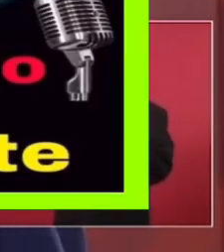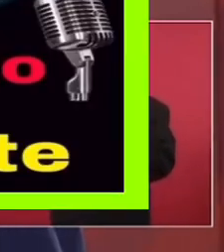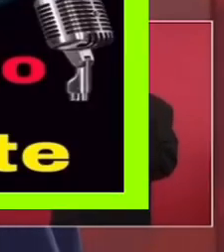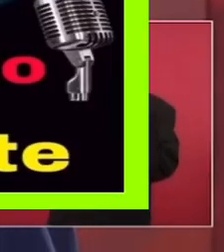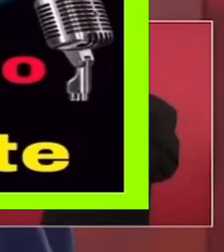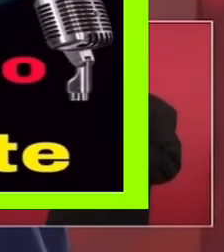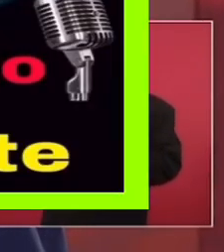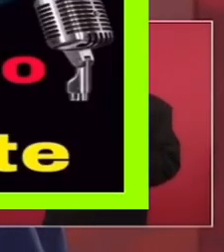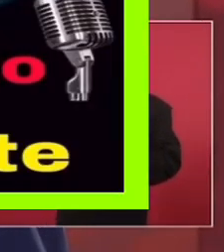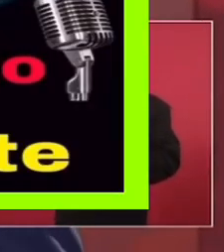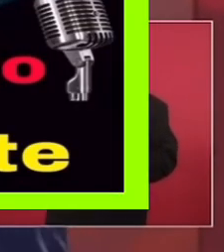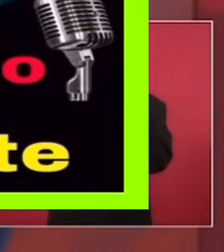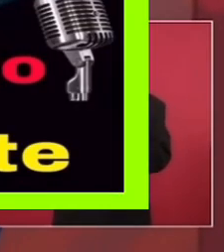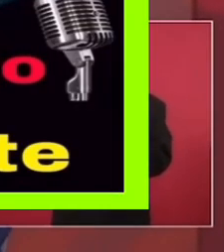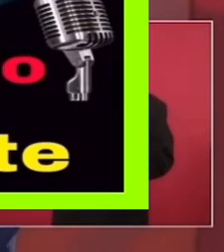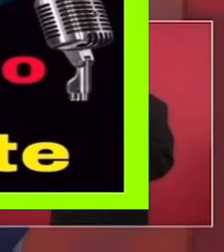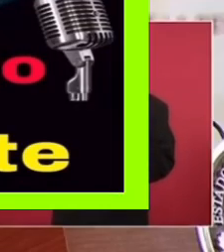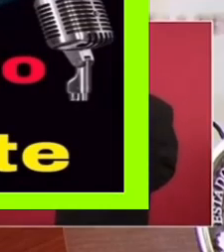les aseguro que